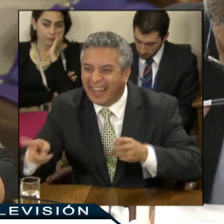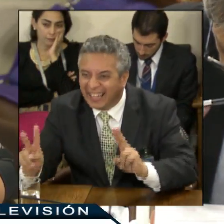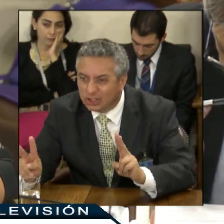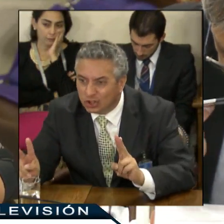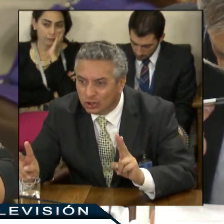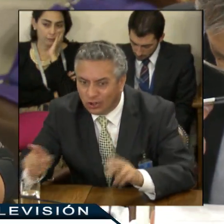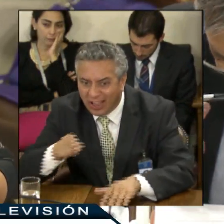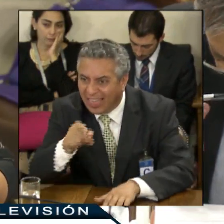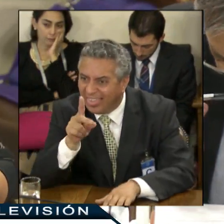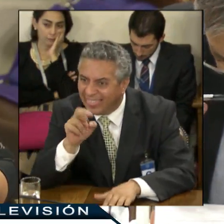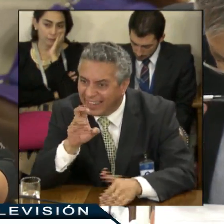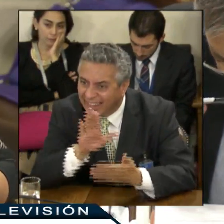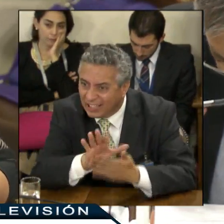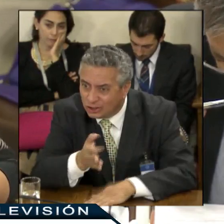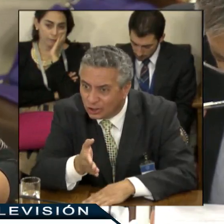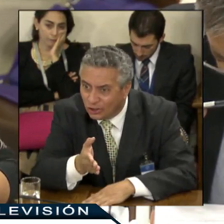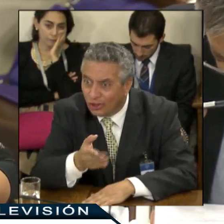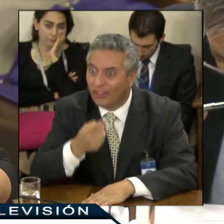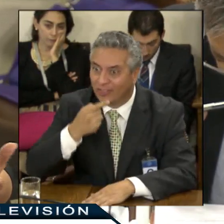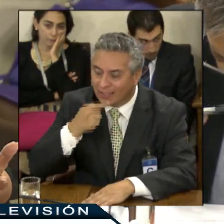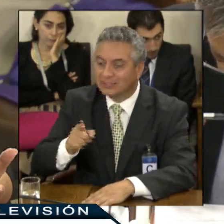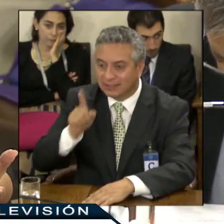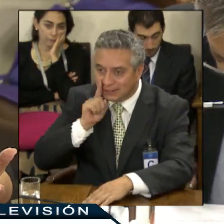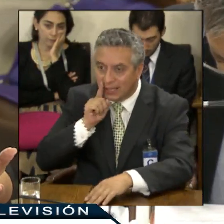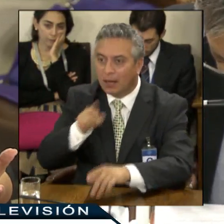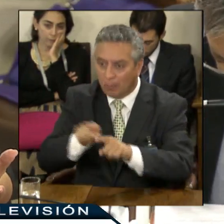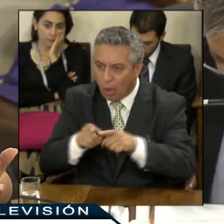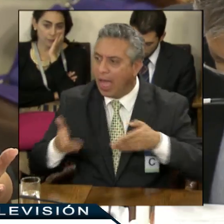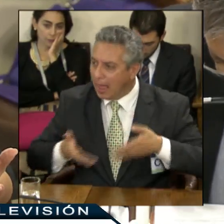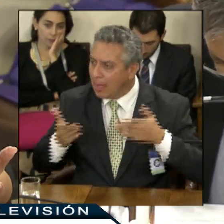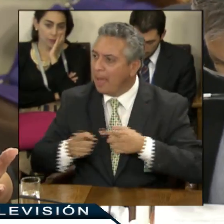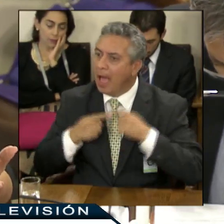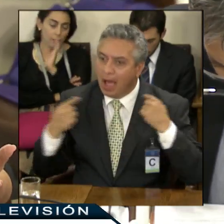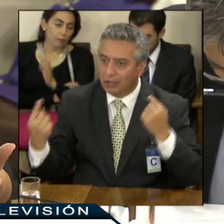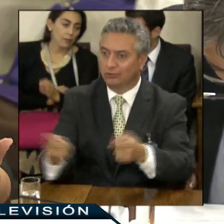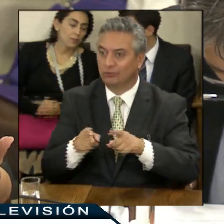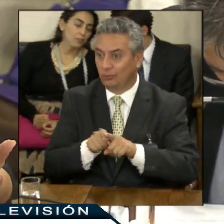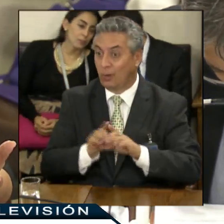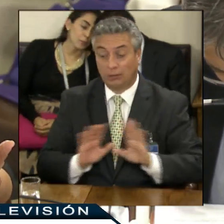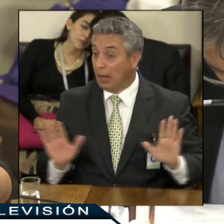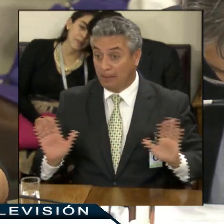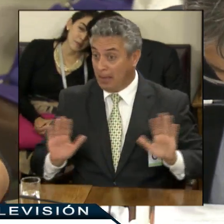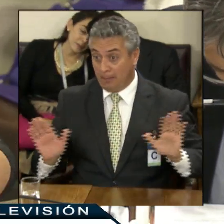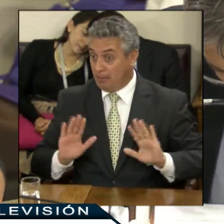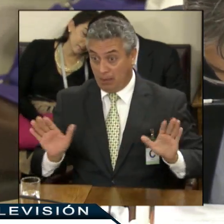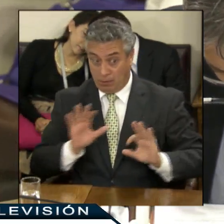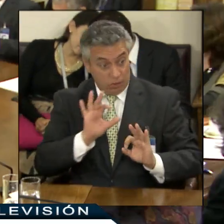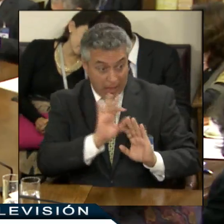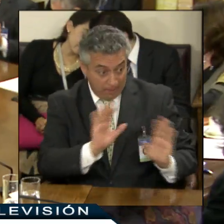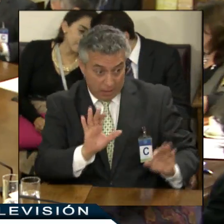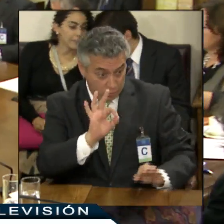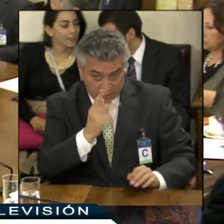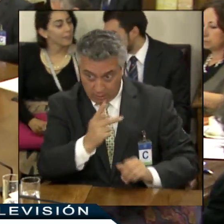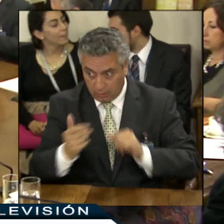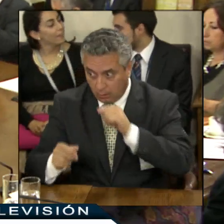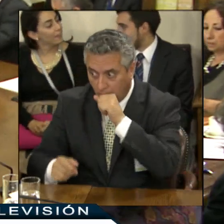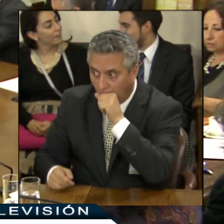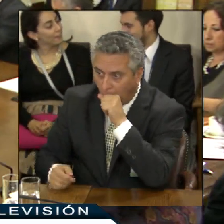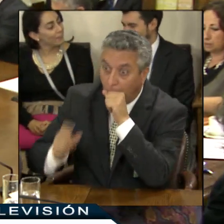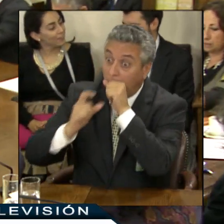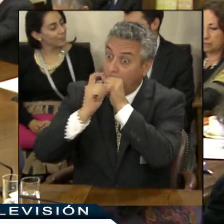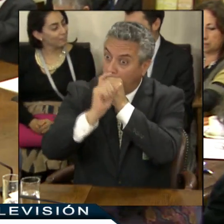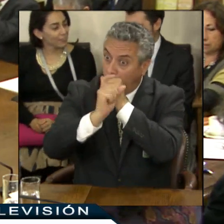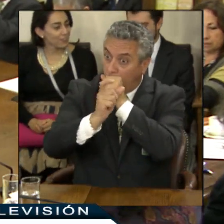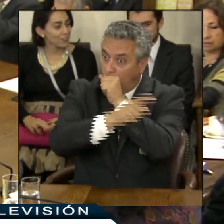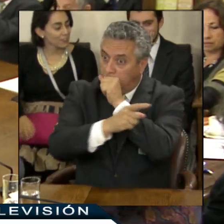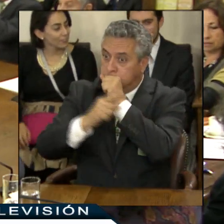lo que me preocupa y que tiene que ver con un sentido como también nos anima a todos nosotros de Justicia no Gracias por la